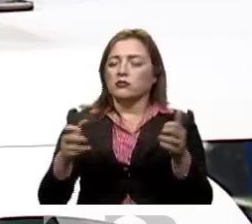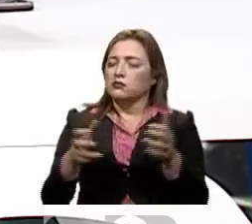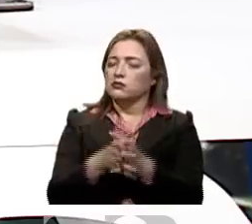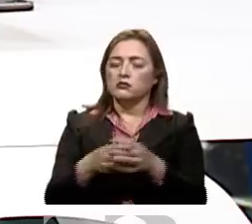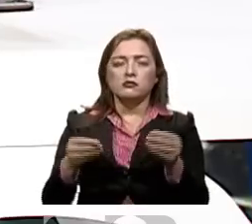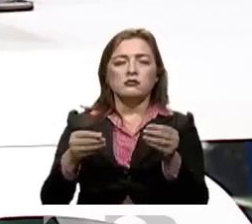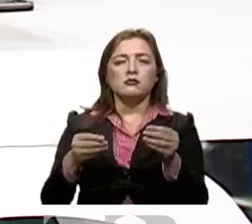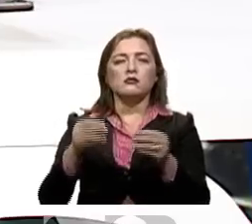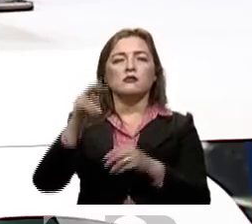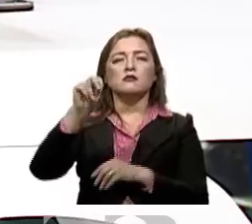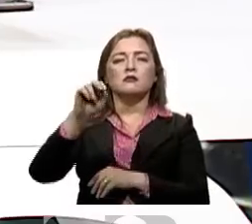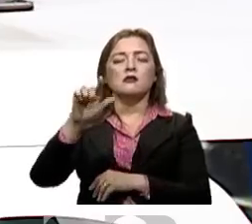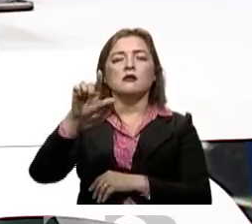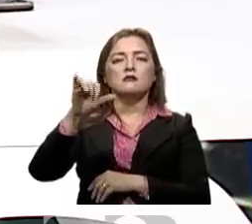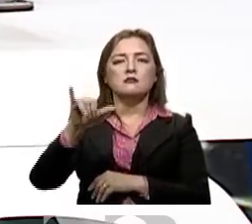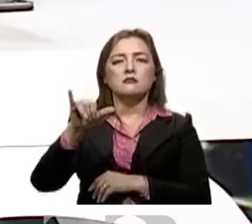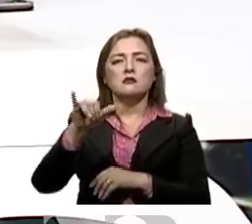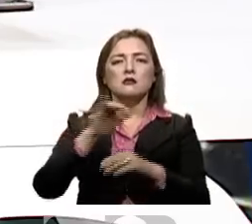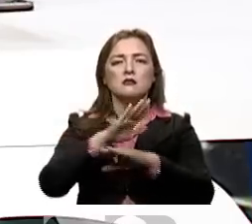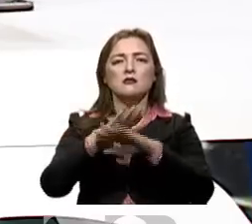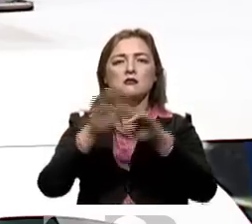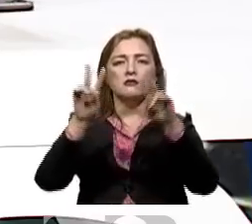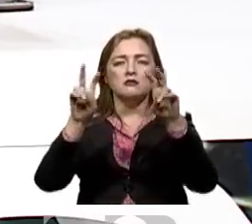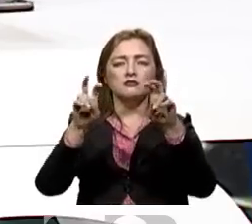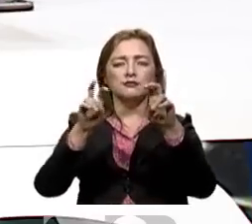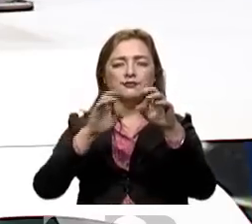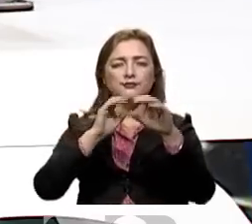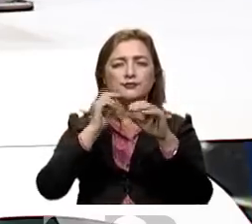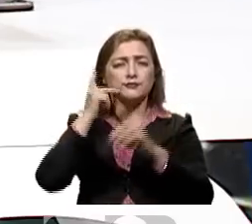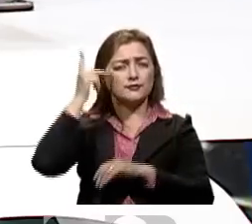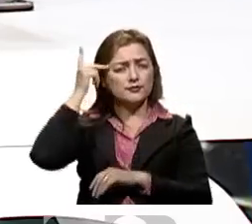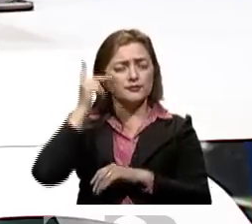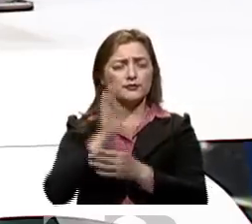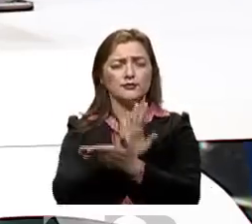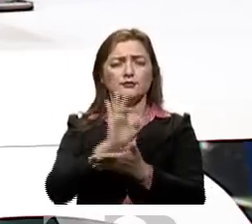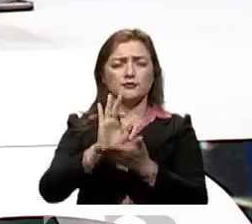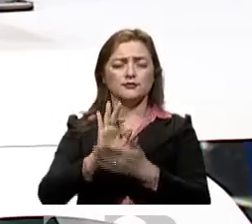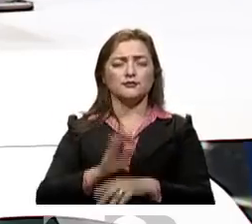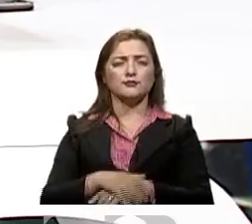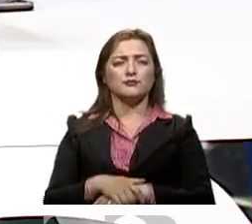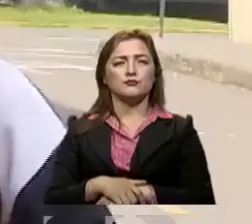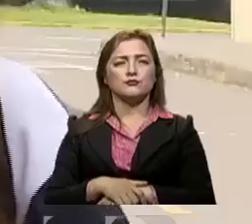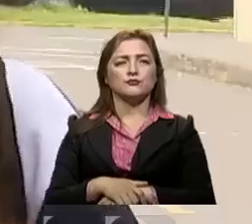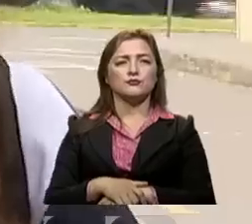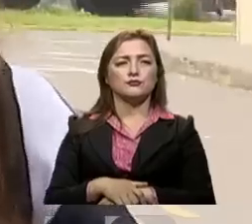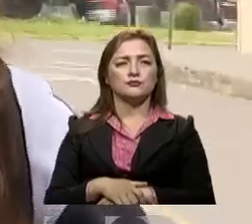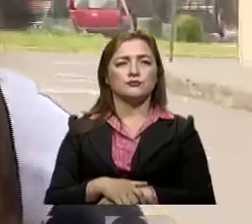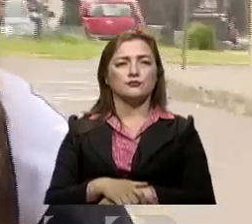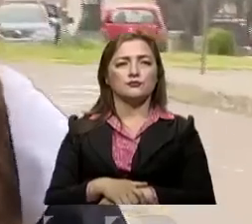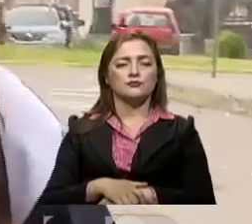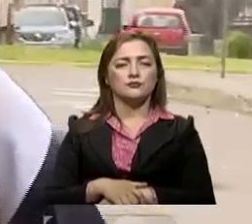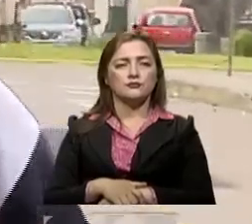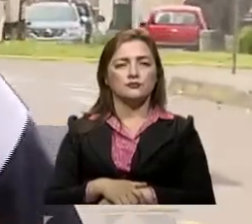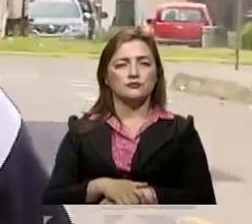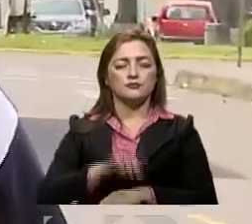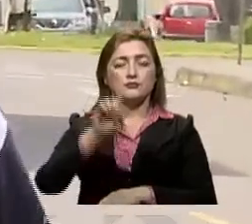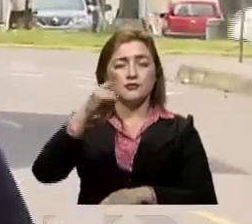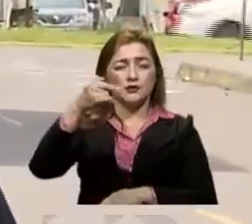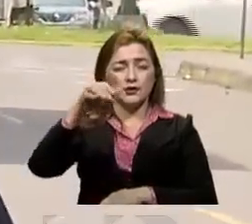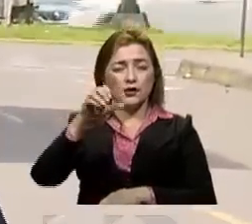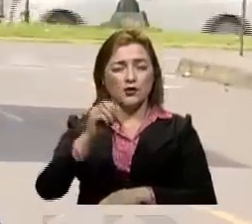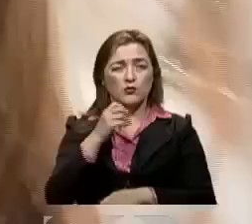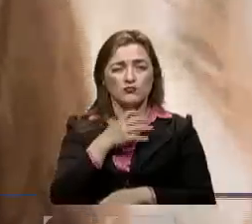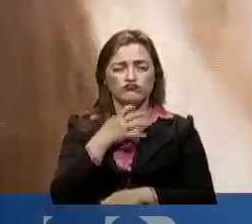casos. Natalie Jiménez habló con algunos padres y nos cuenta sus testimonios en el siguiente reportaje. Diego Guamán cuenta